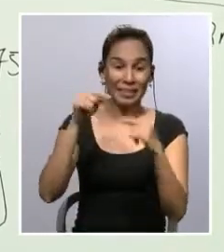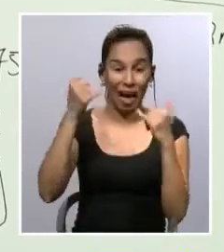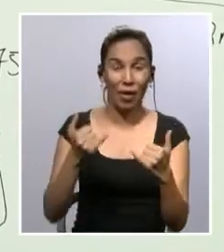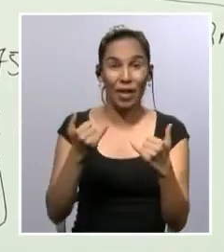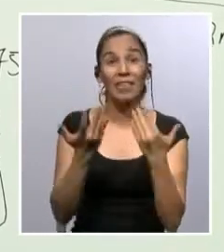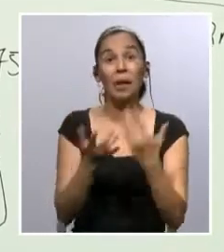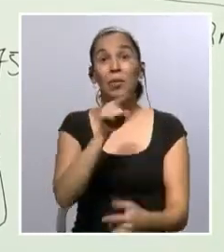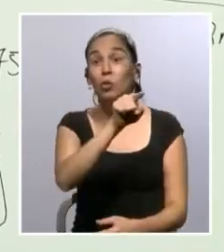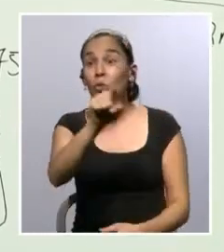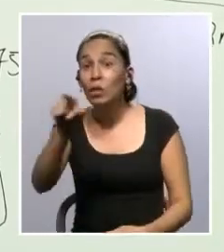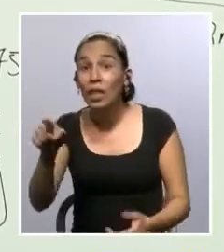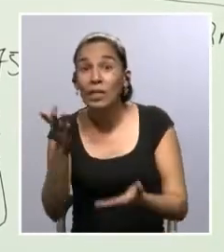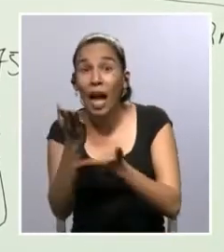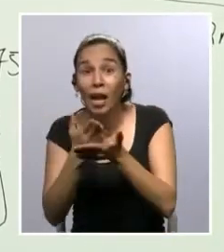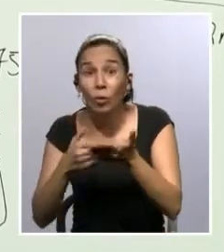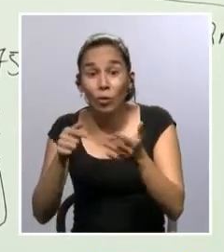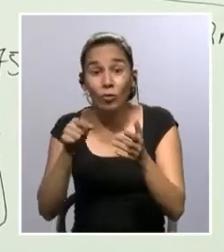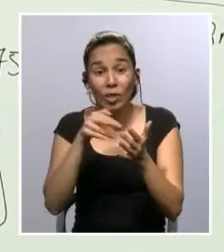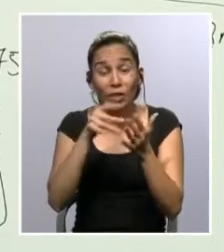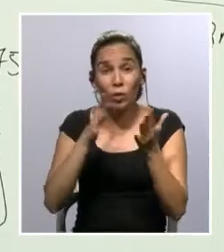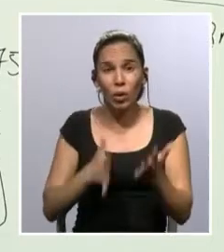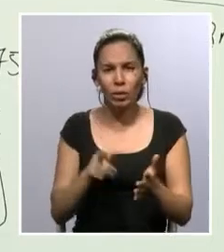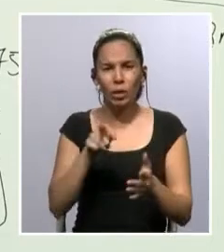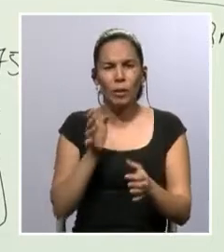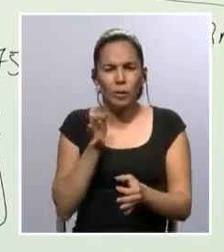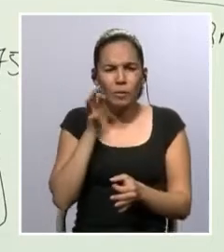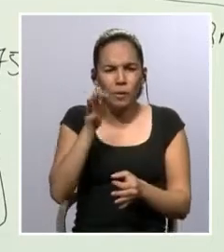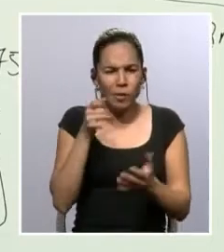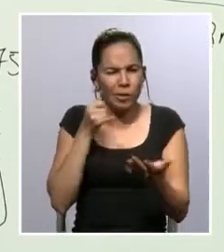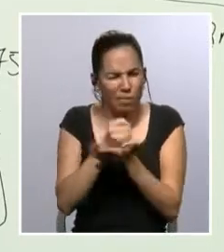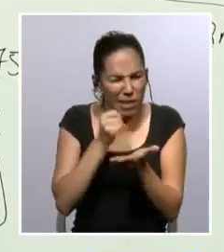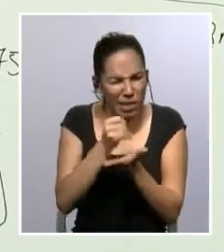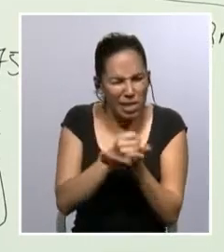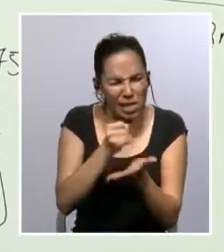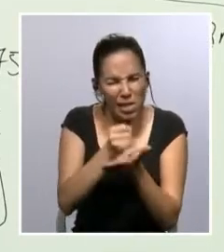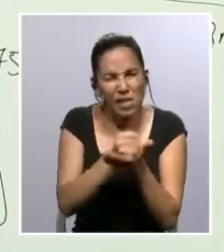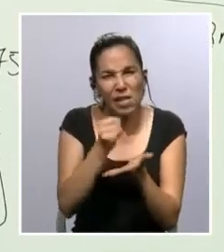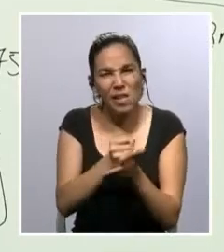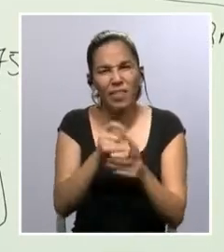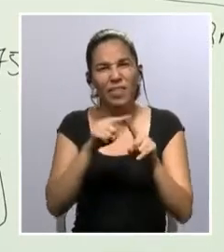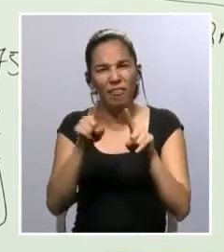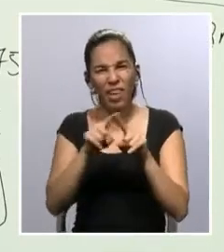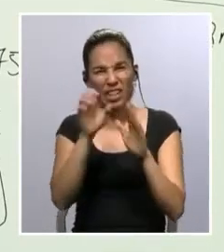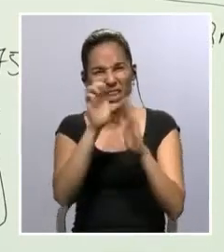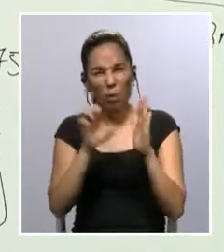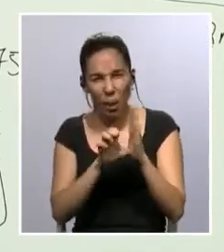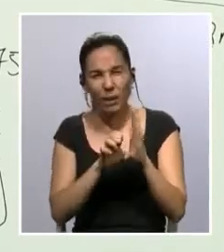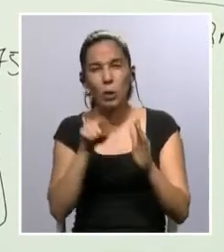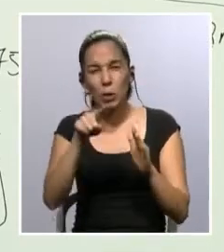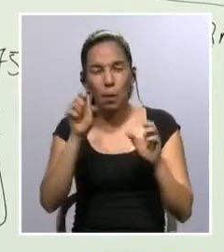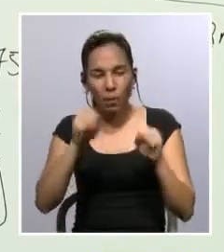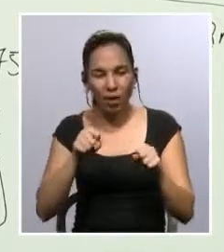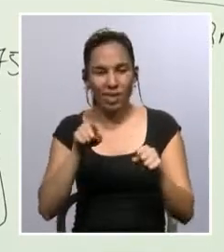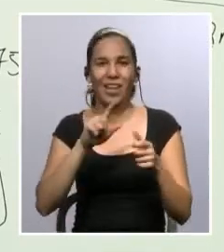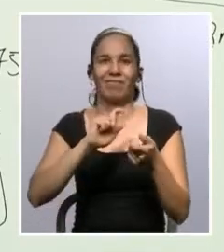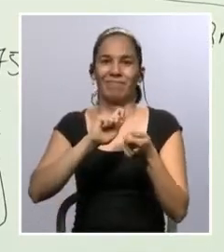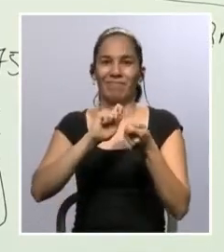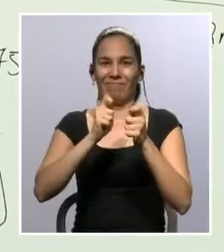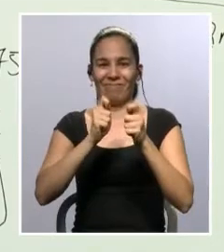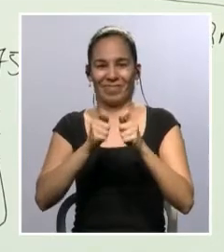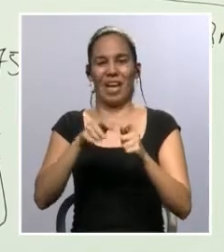está viendo televisión se dedique a la física y encuentre la respuesta a las variables que no conocemos de esta